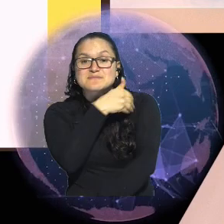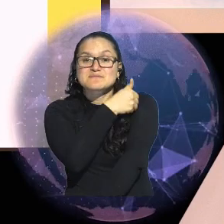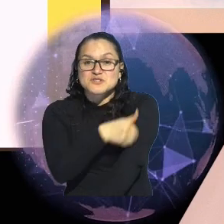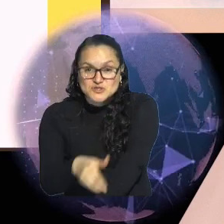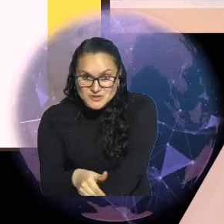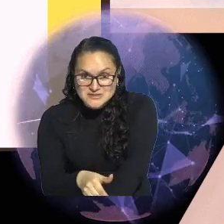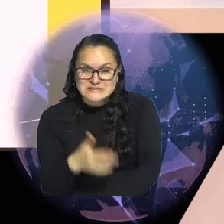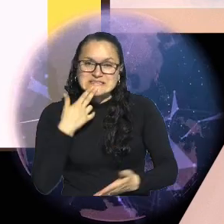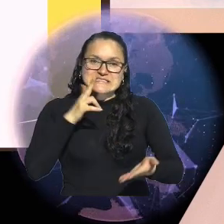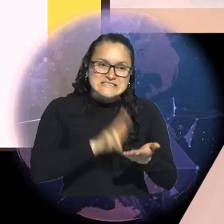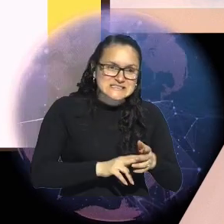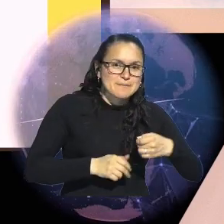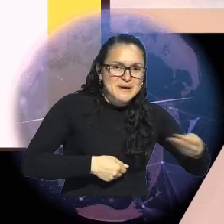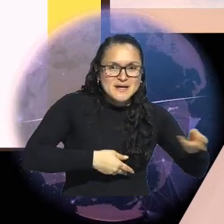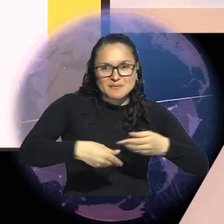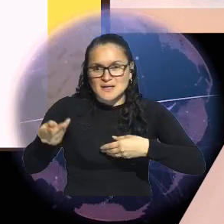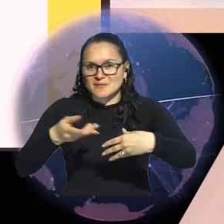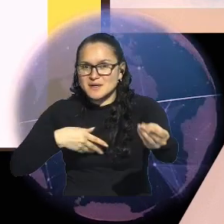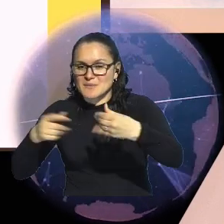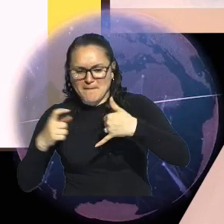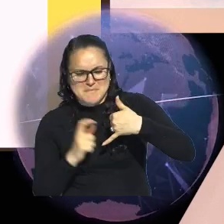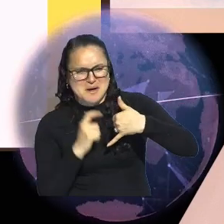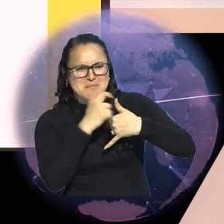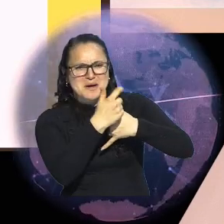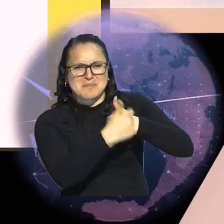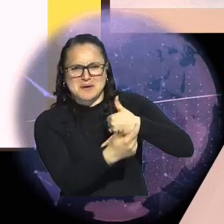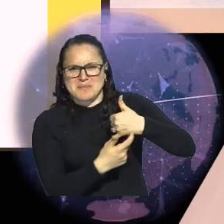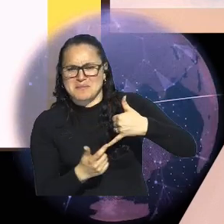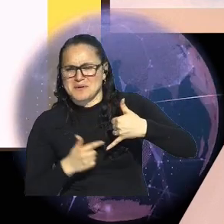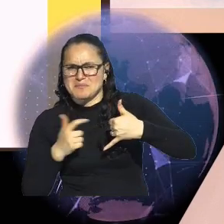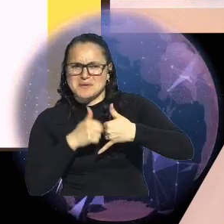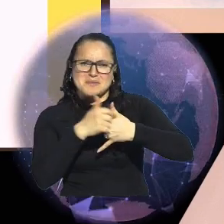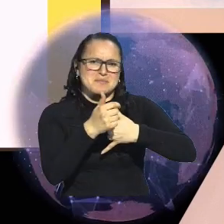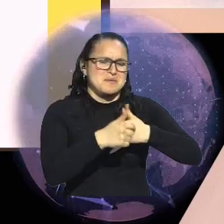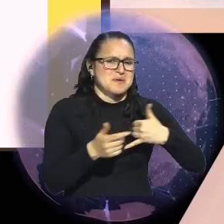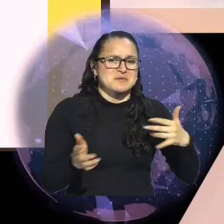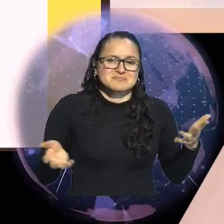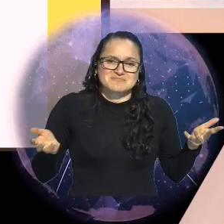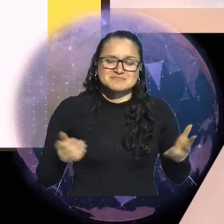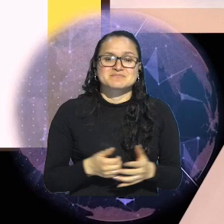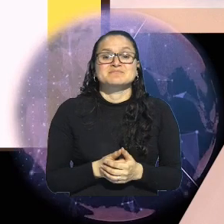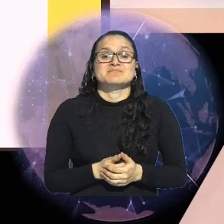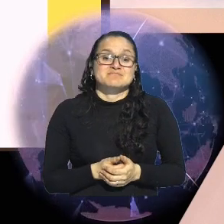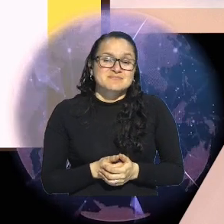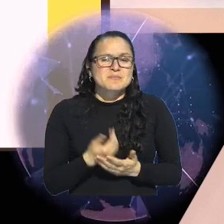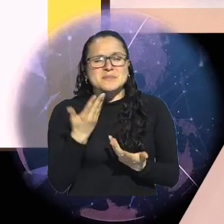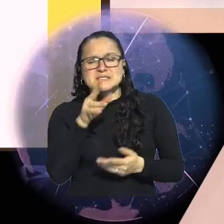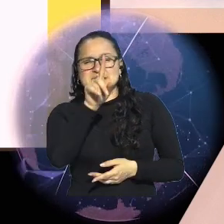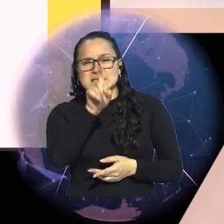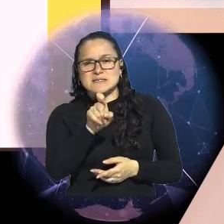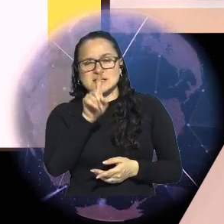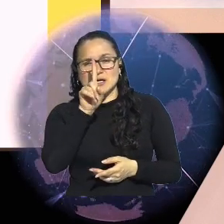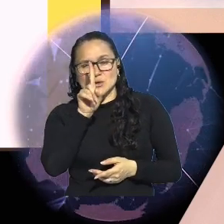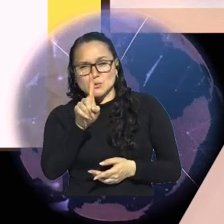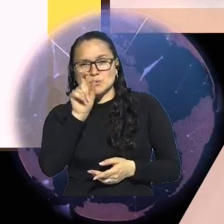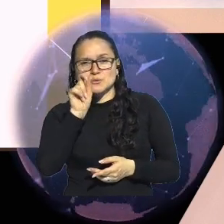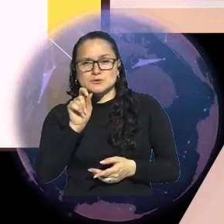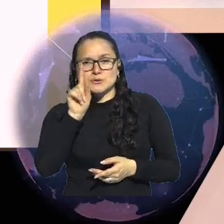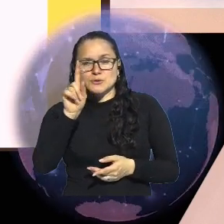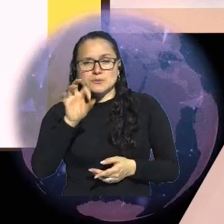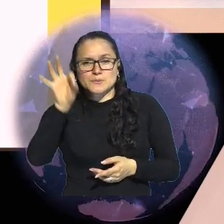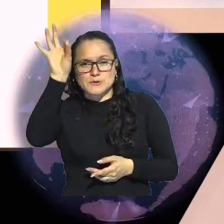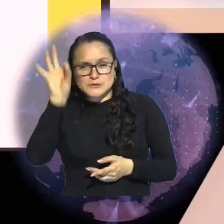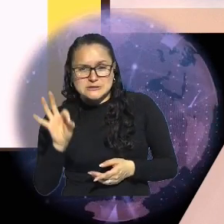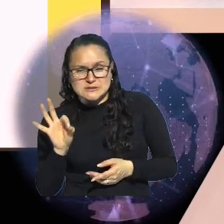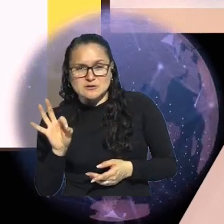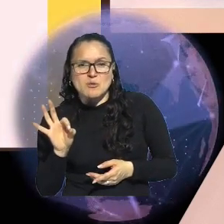lo largo de todo el territorio nacional de esto cabe mencionar el 60 y 1.1 por ciento fueron envíos